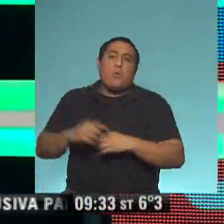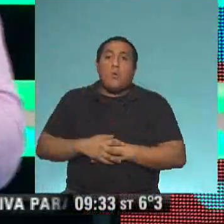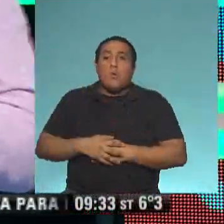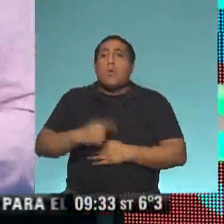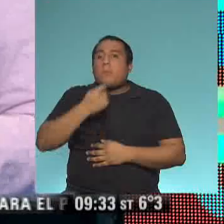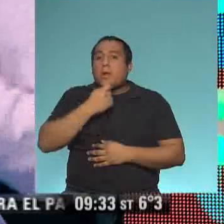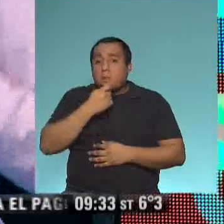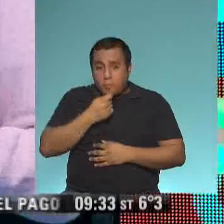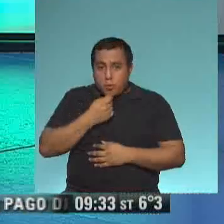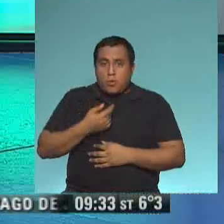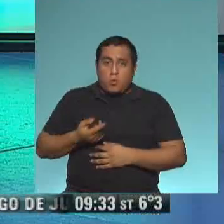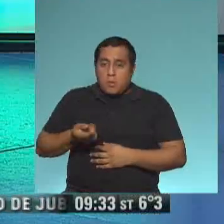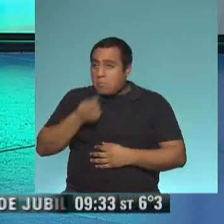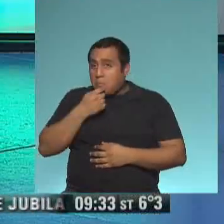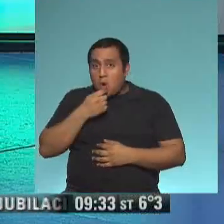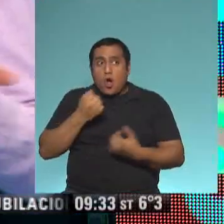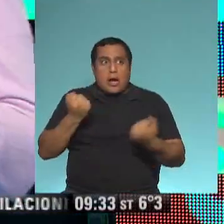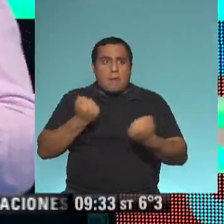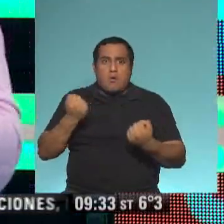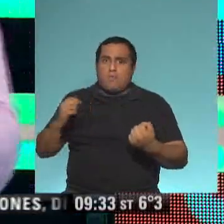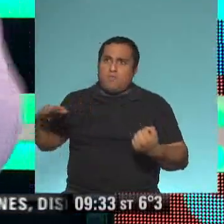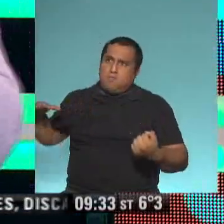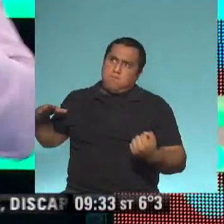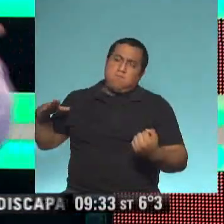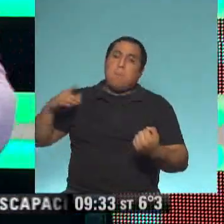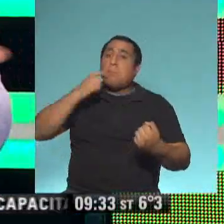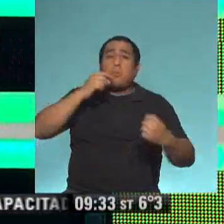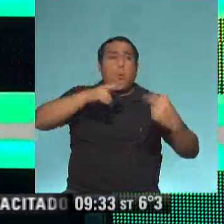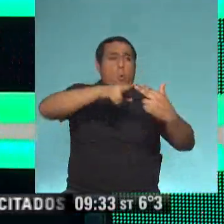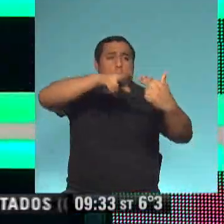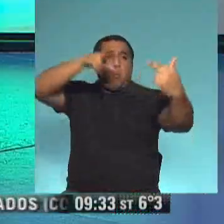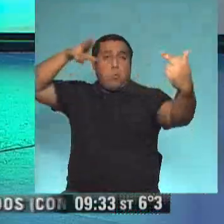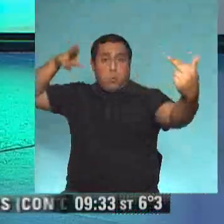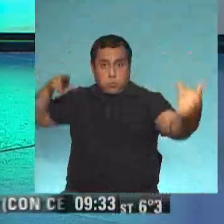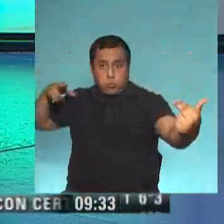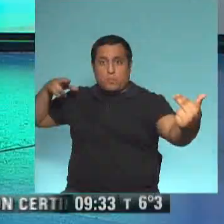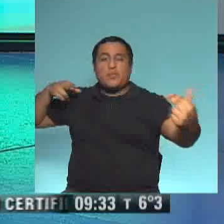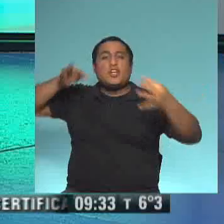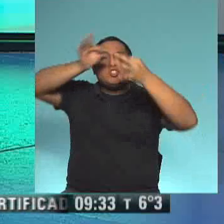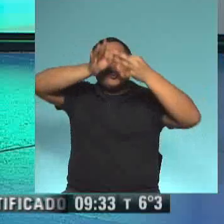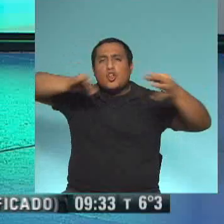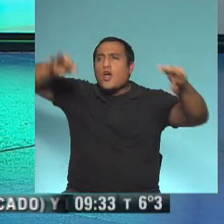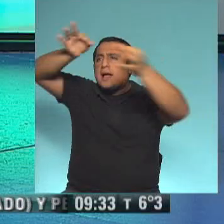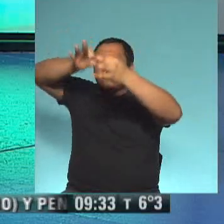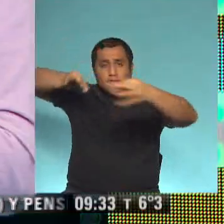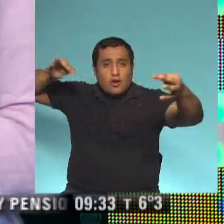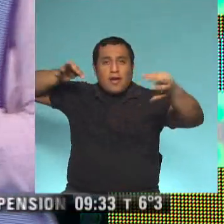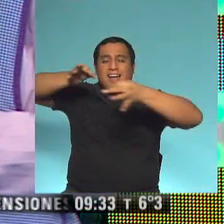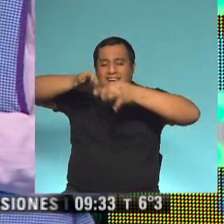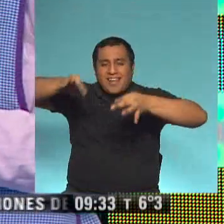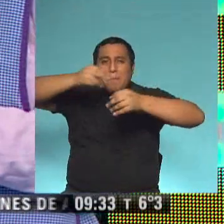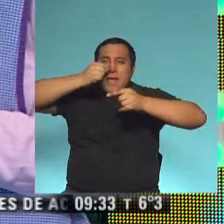mucho cargamento, con mucho peso? Sí. No podría pasar por un puente de sogas y madera. No, de a uno seguro que tampoco. Tampoco. De a